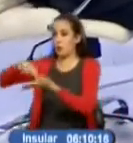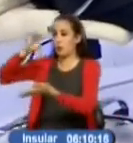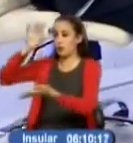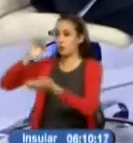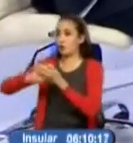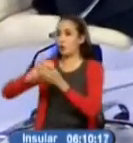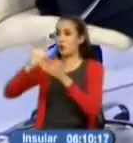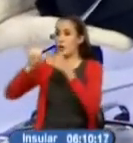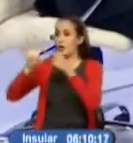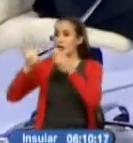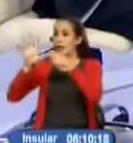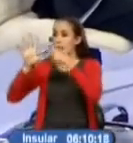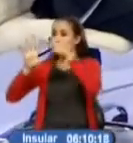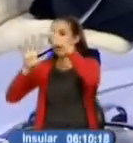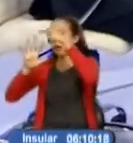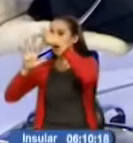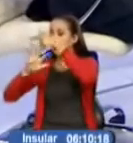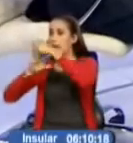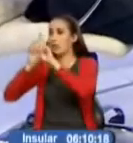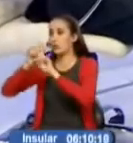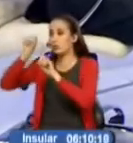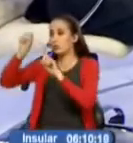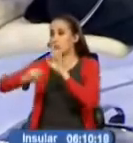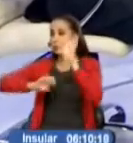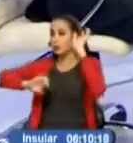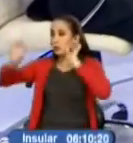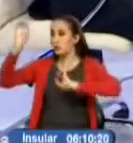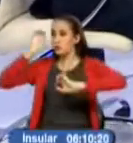las prioridades tendrá un sistema de evaluación